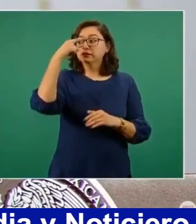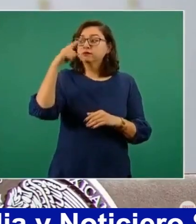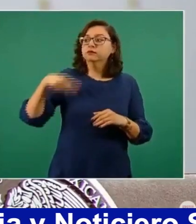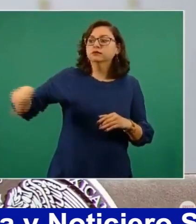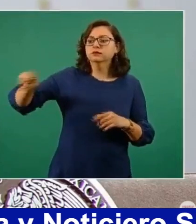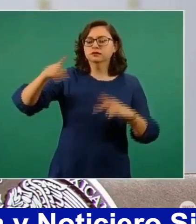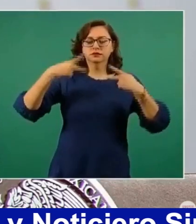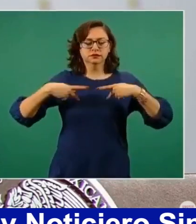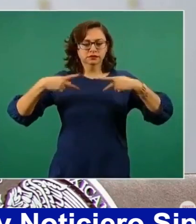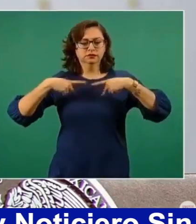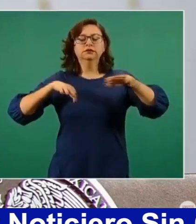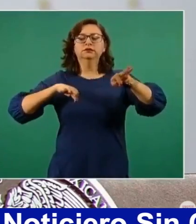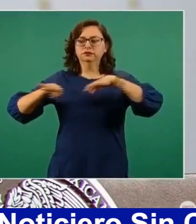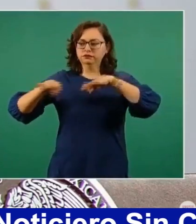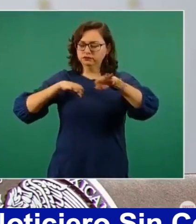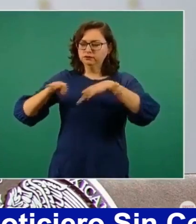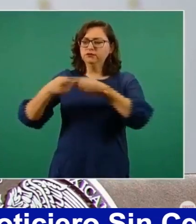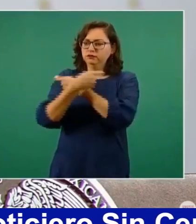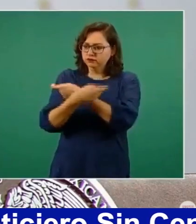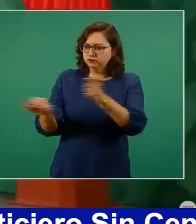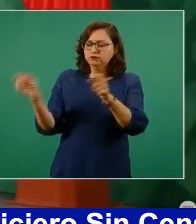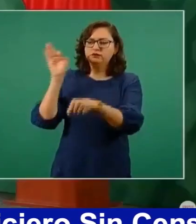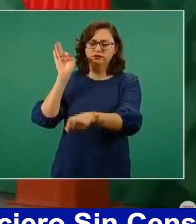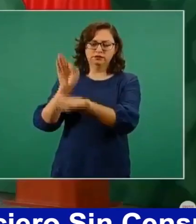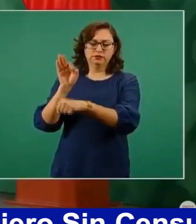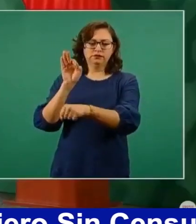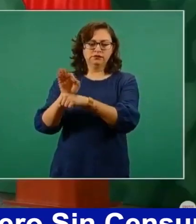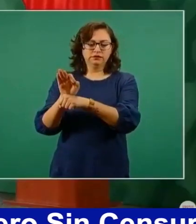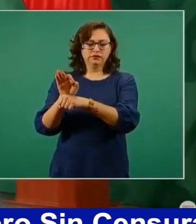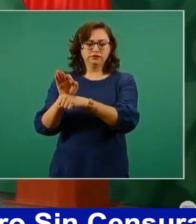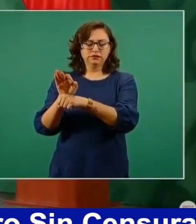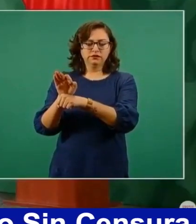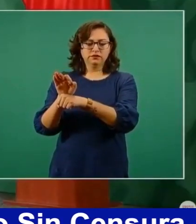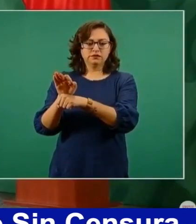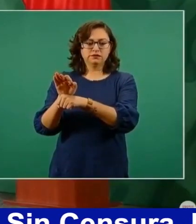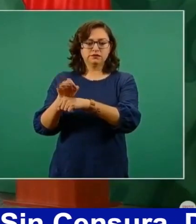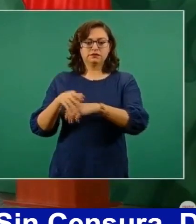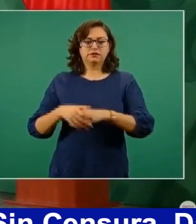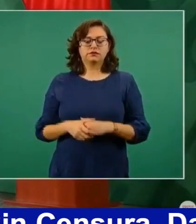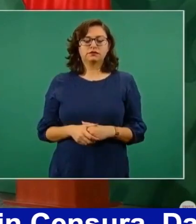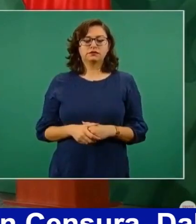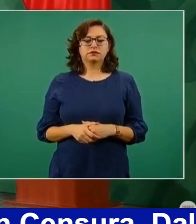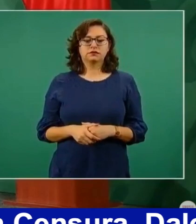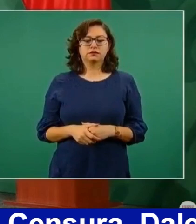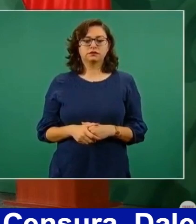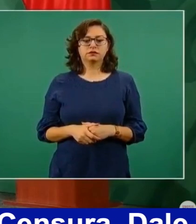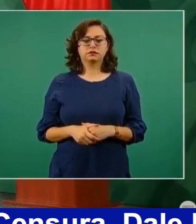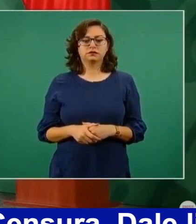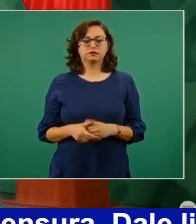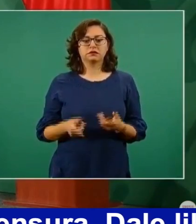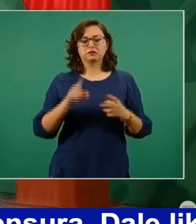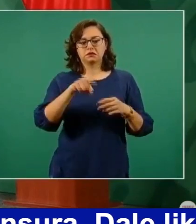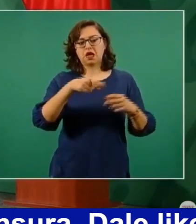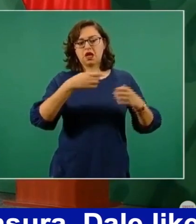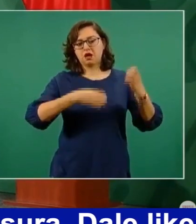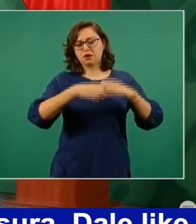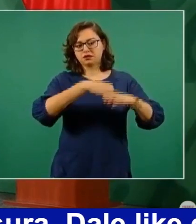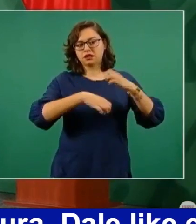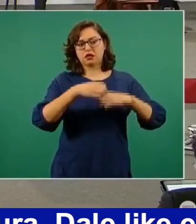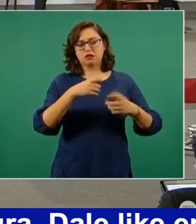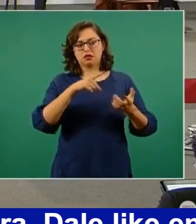repartirán 157,000 millones de pesos. Es decir, un incremento de 100,000 millones